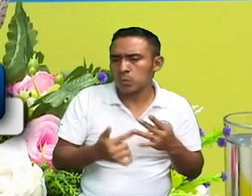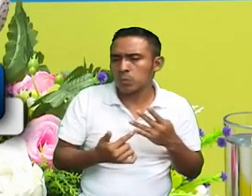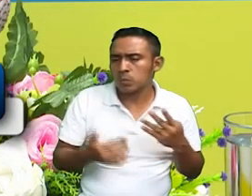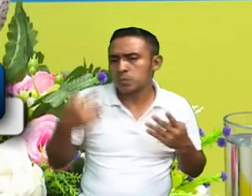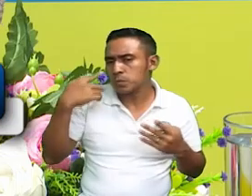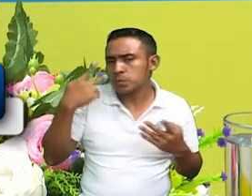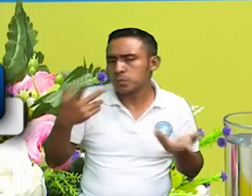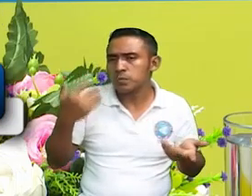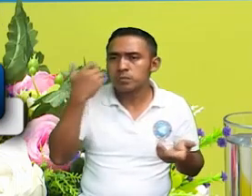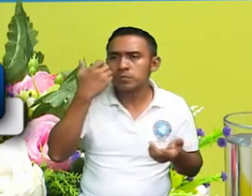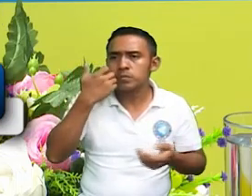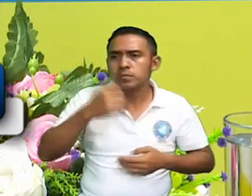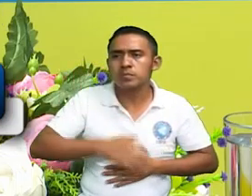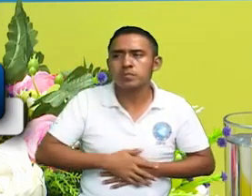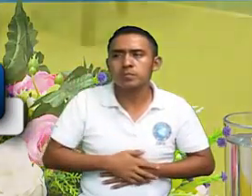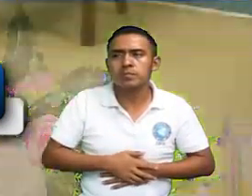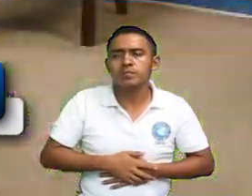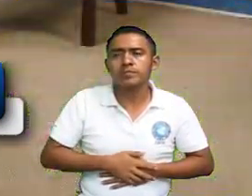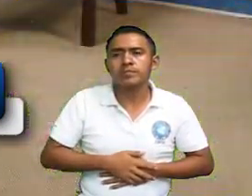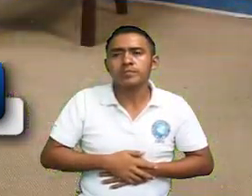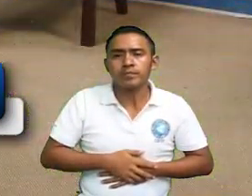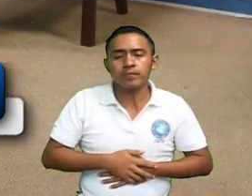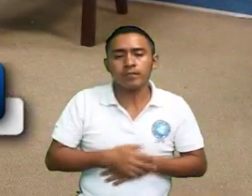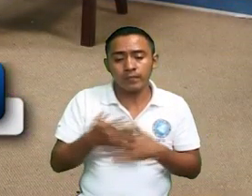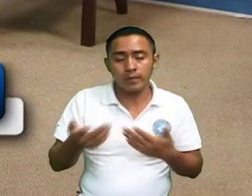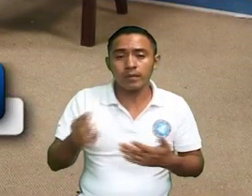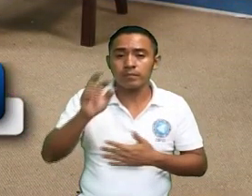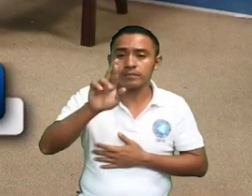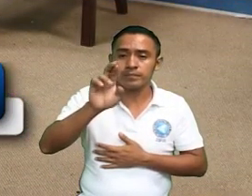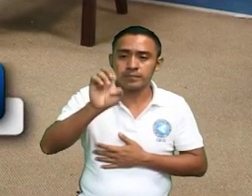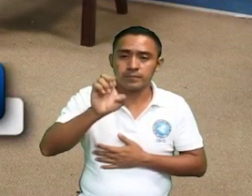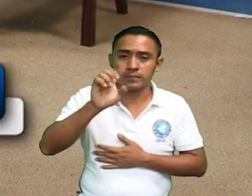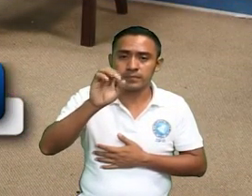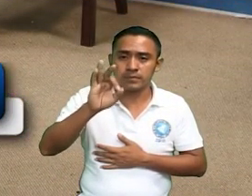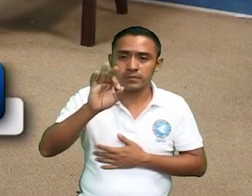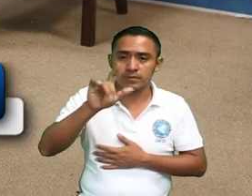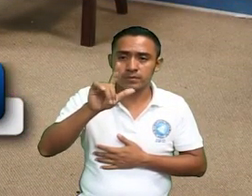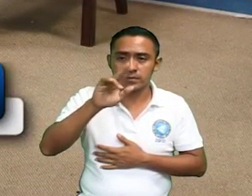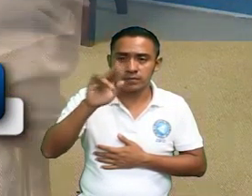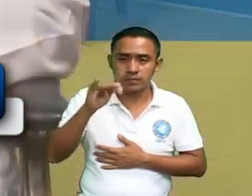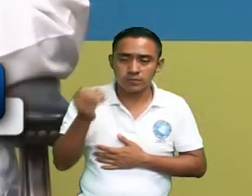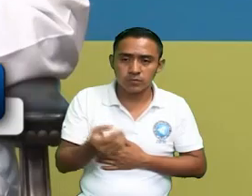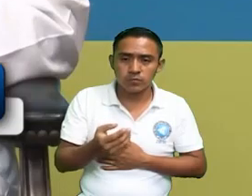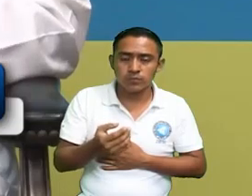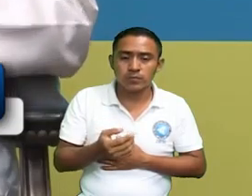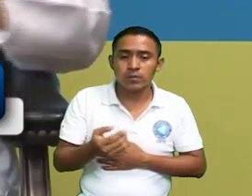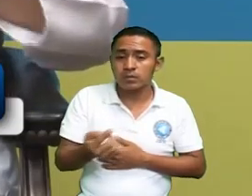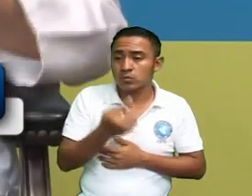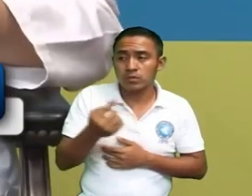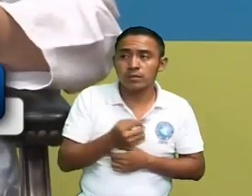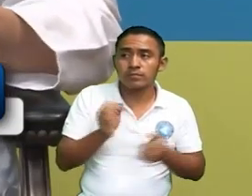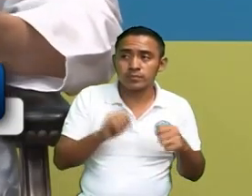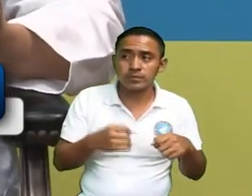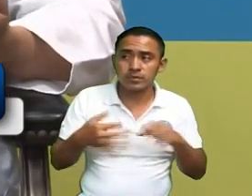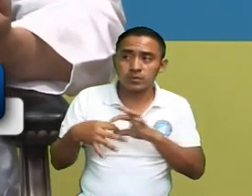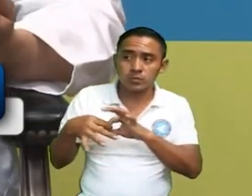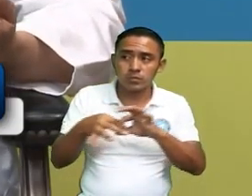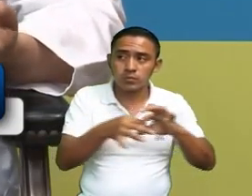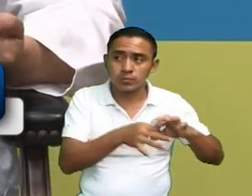enfermedad gastroesofágica? El reflujo gastroesofágico no es una enfermedad que a veces se presenta sola. Puede asociarse con